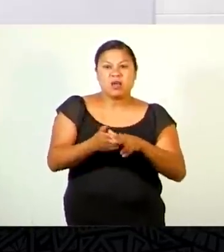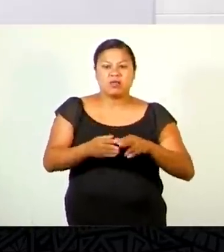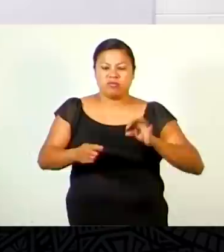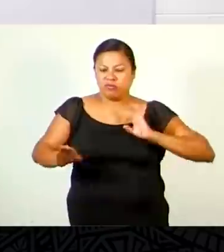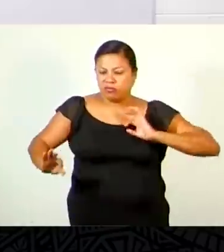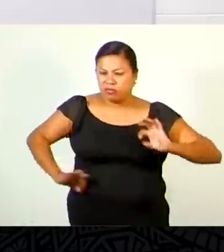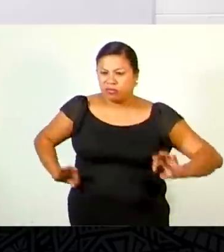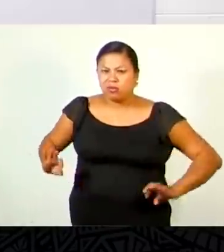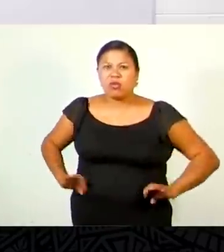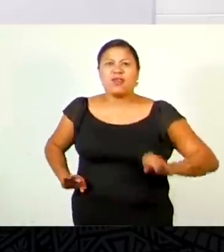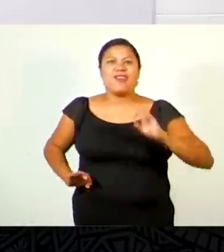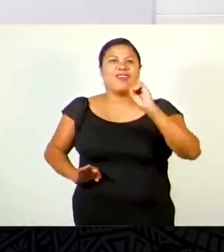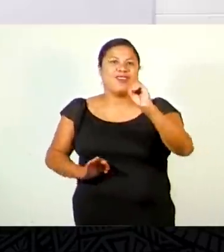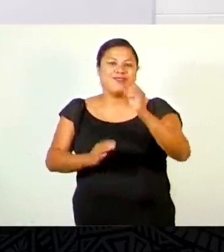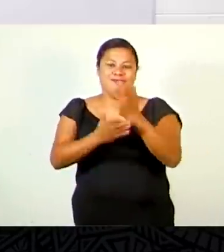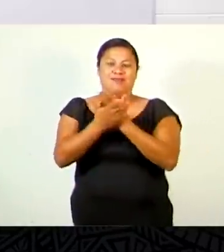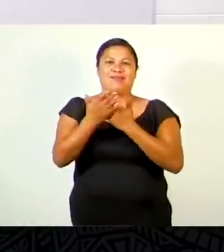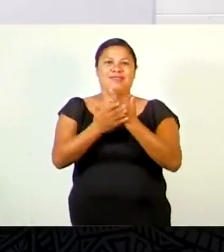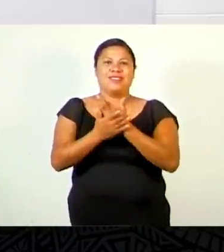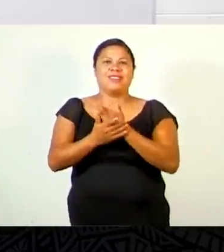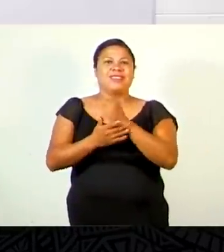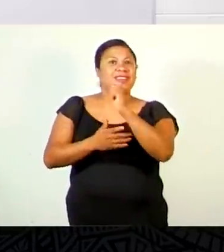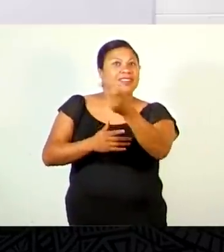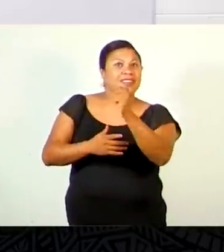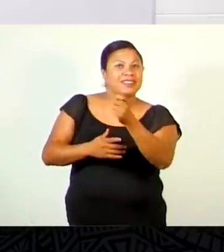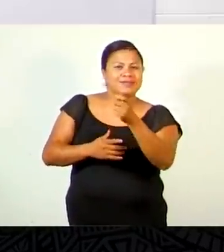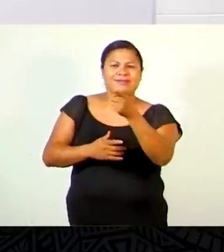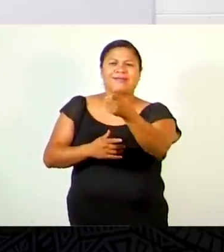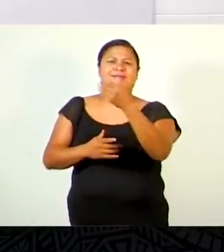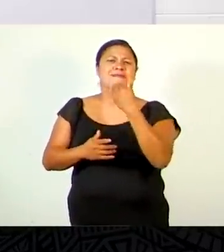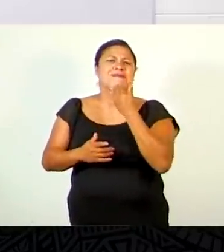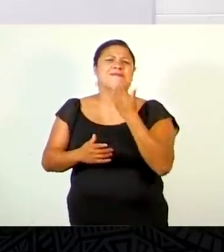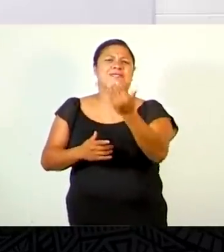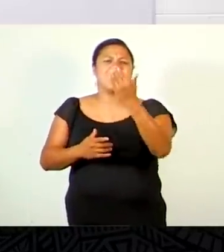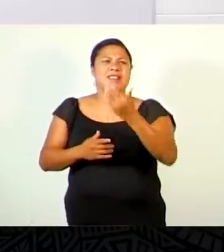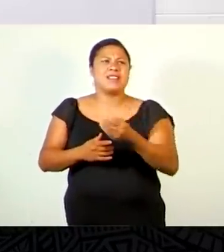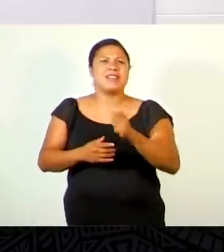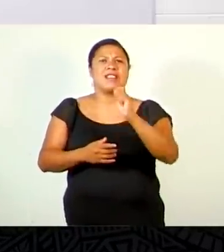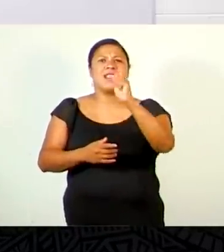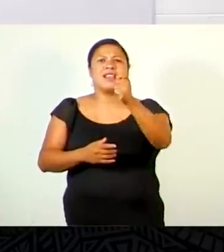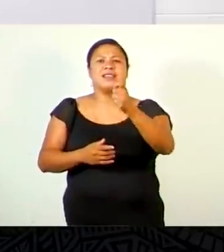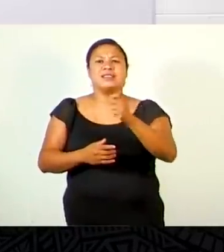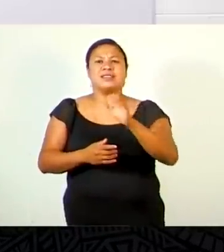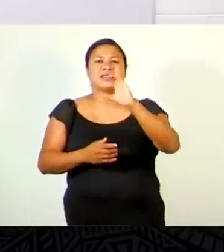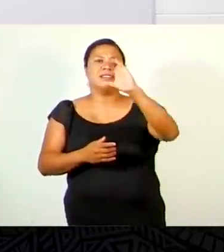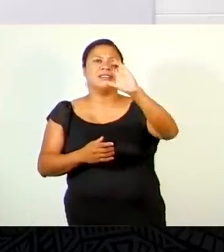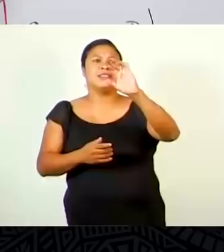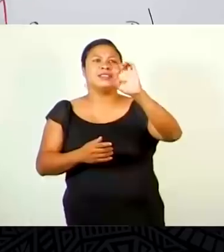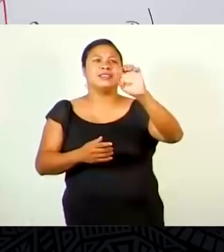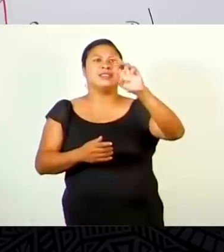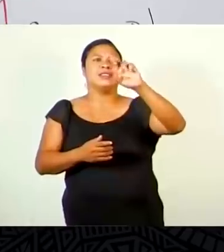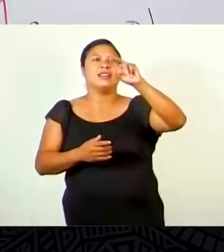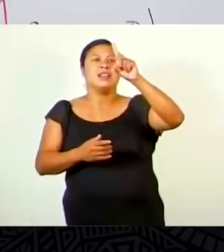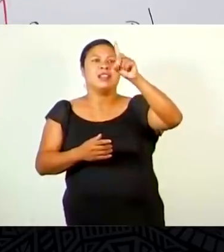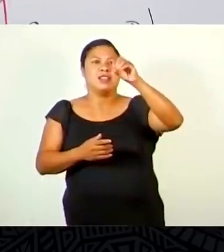pintos o rosas Muy bien Son los cerdos